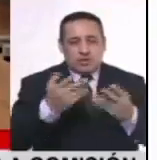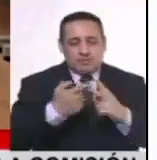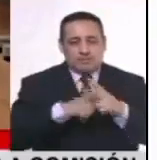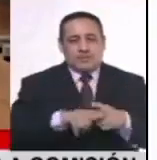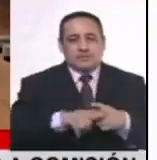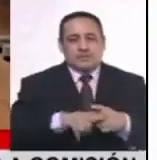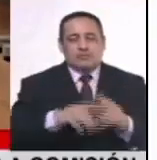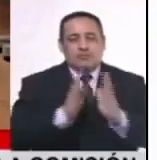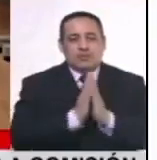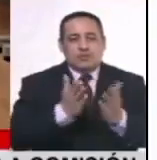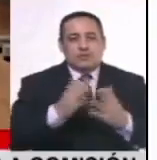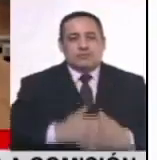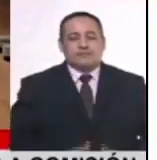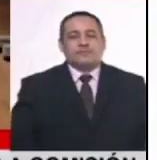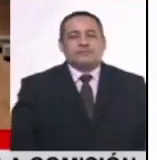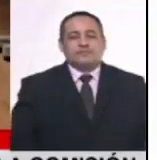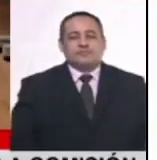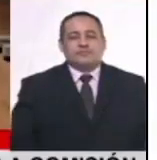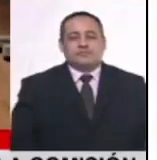con la votación, por favor.